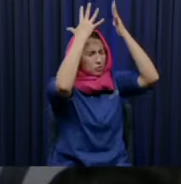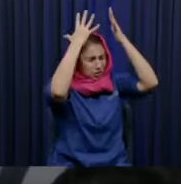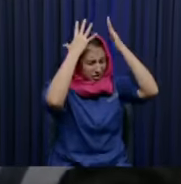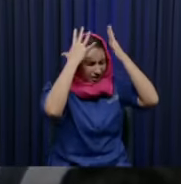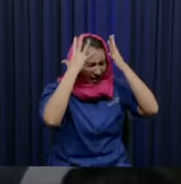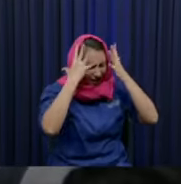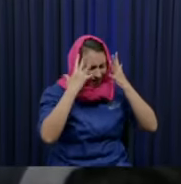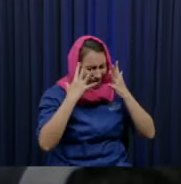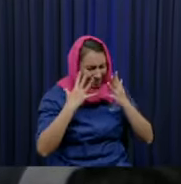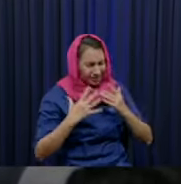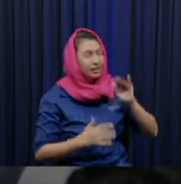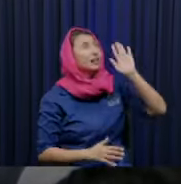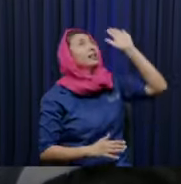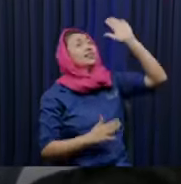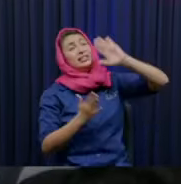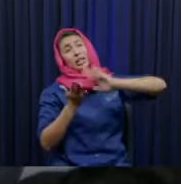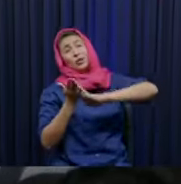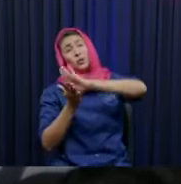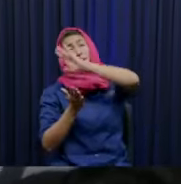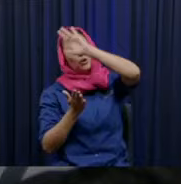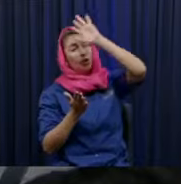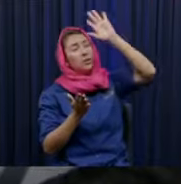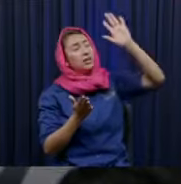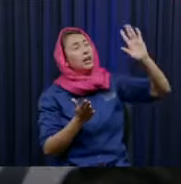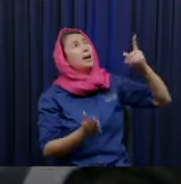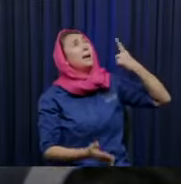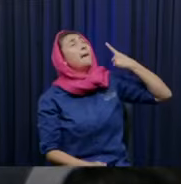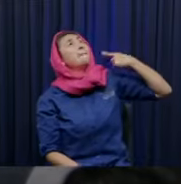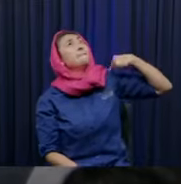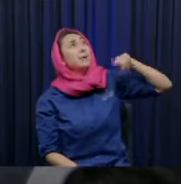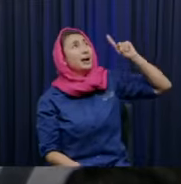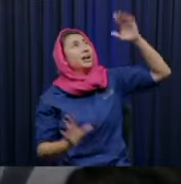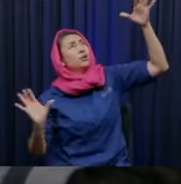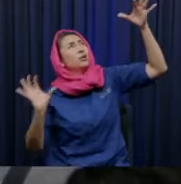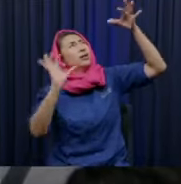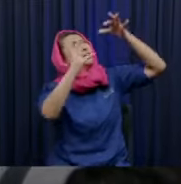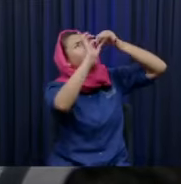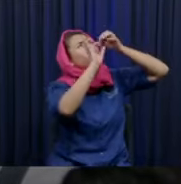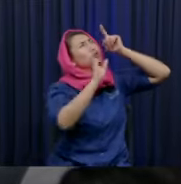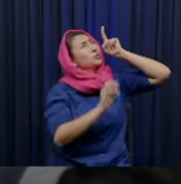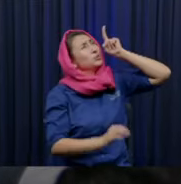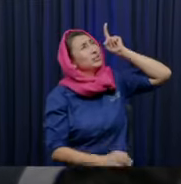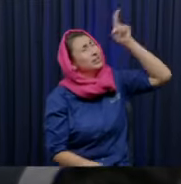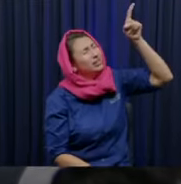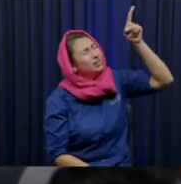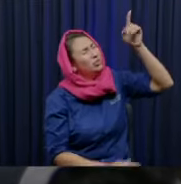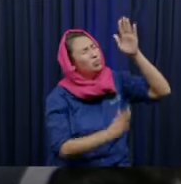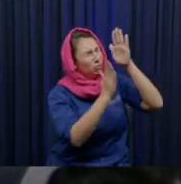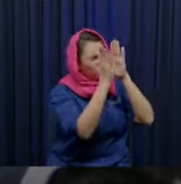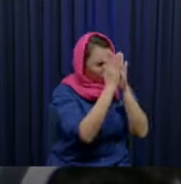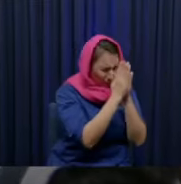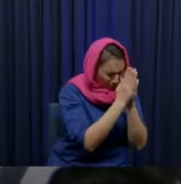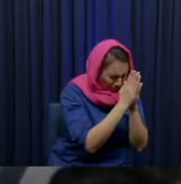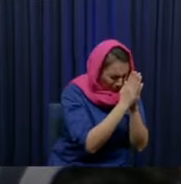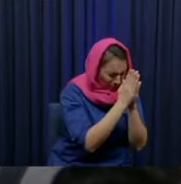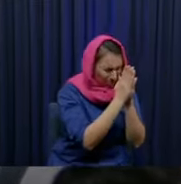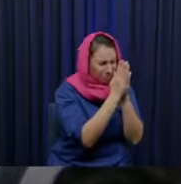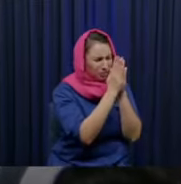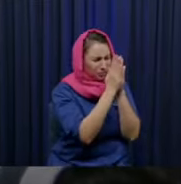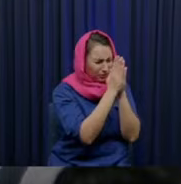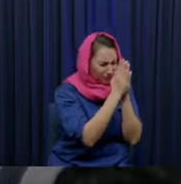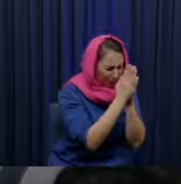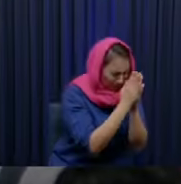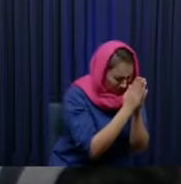nosotros. Deja que fluyan los ríos, las corrientes que salen,